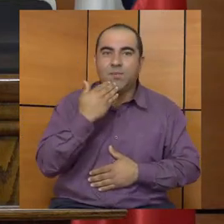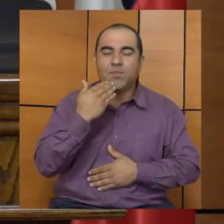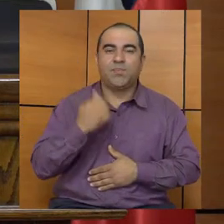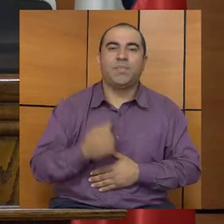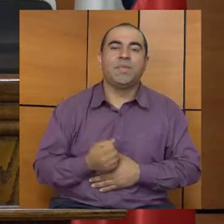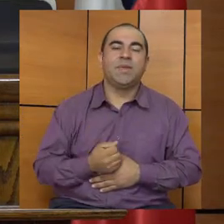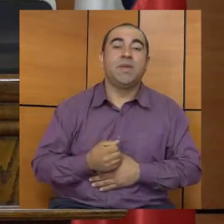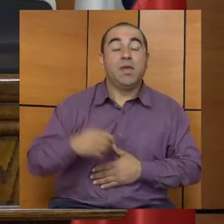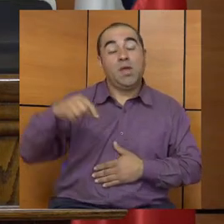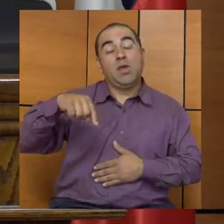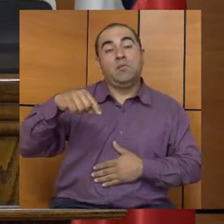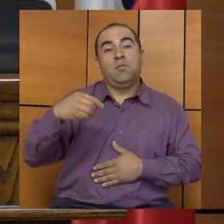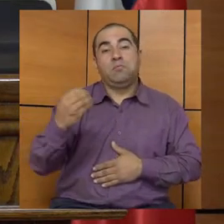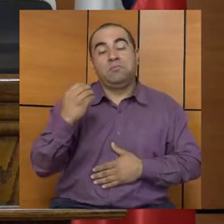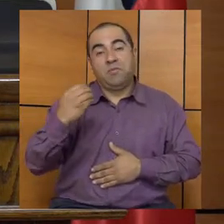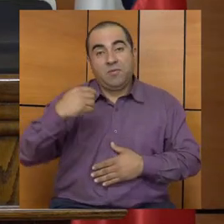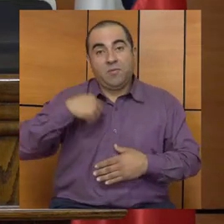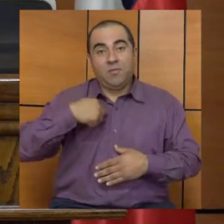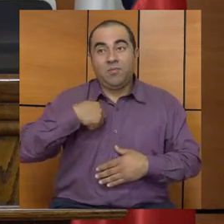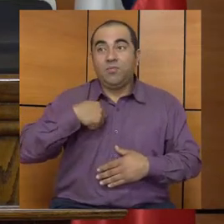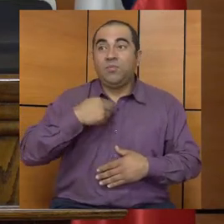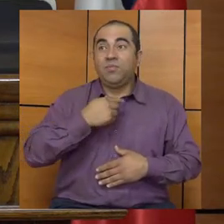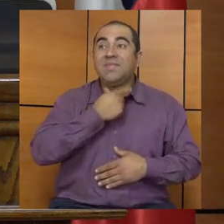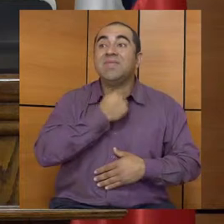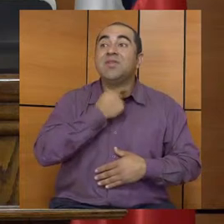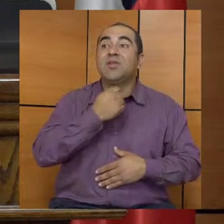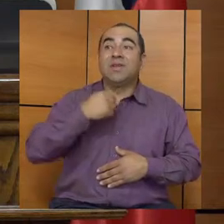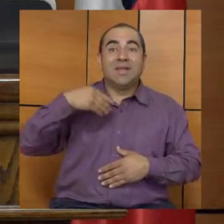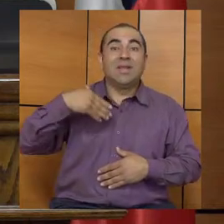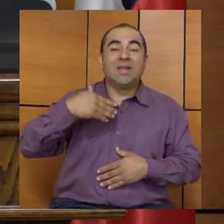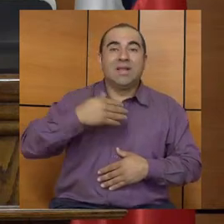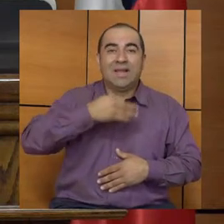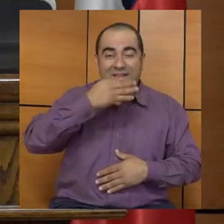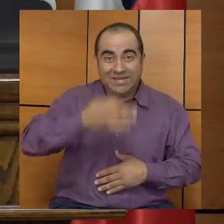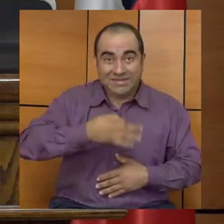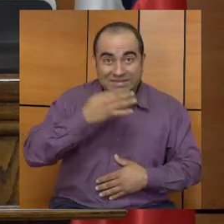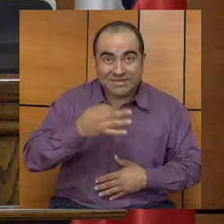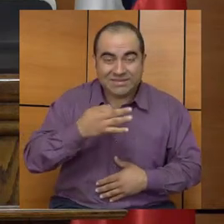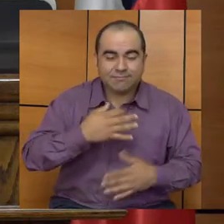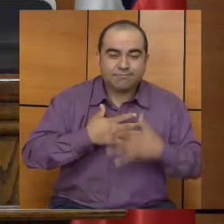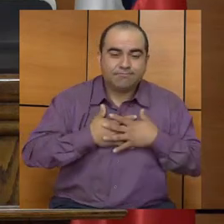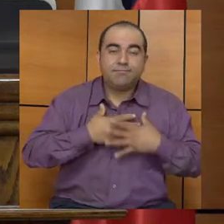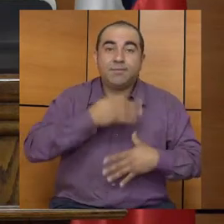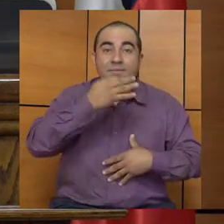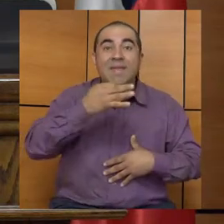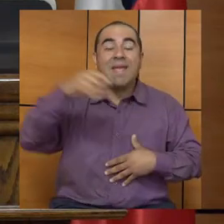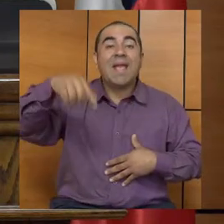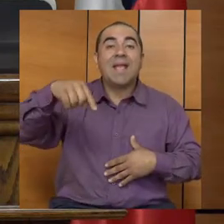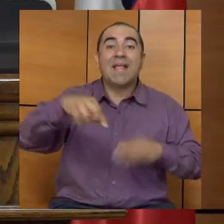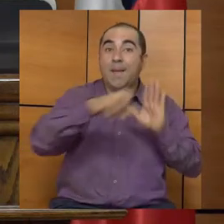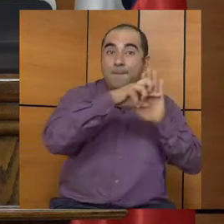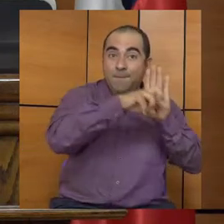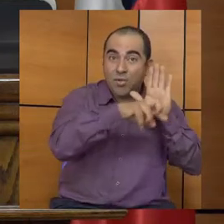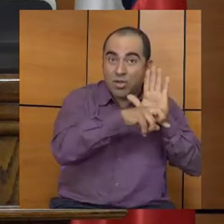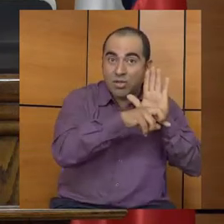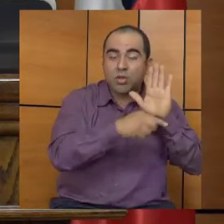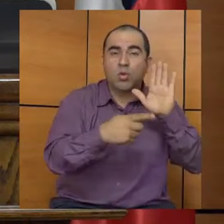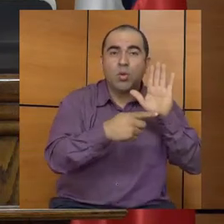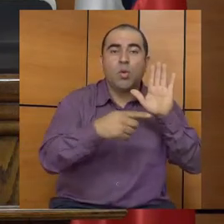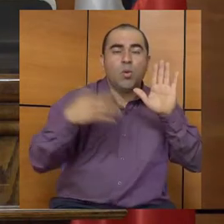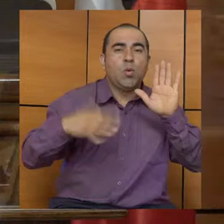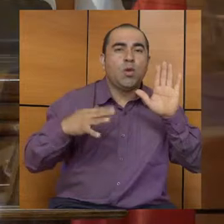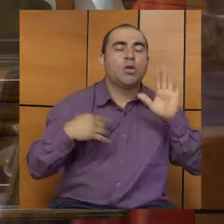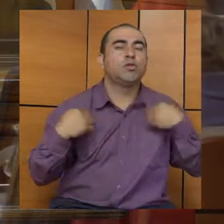Y bueno, yo creo que lo que tenemos que relevar nosotros y destacar es este proyecto que, si uno